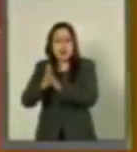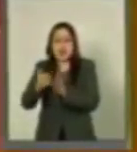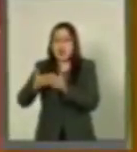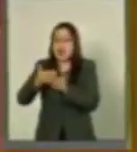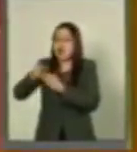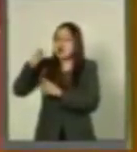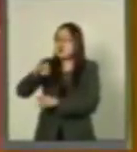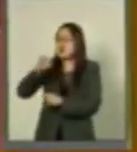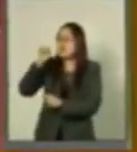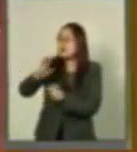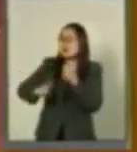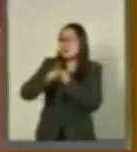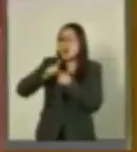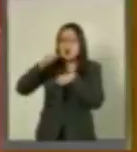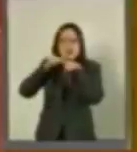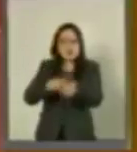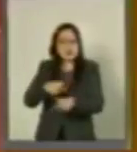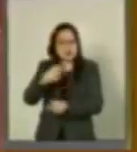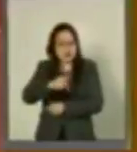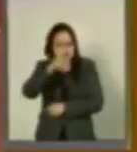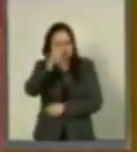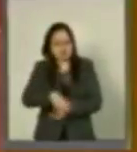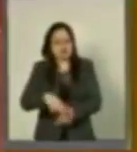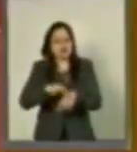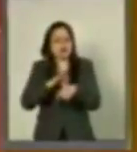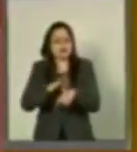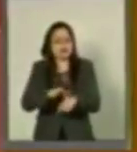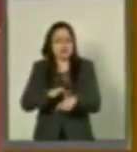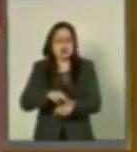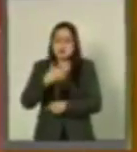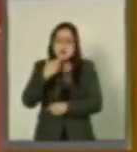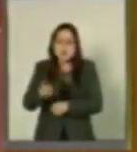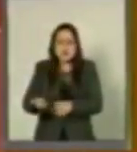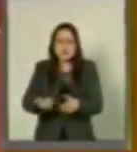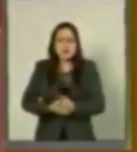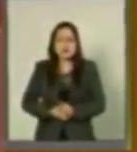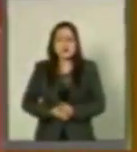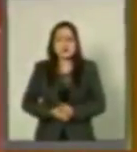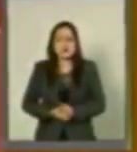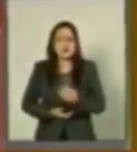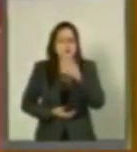común. Pero es la verdad, no funciona.